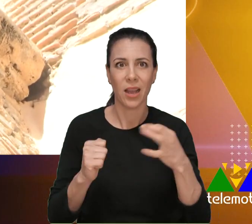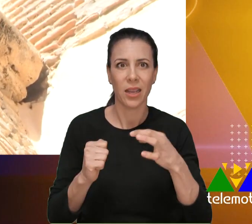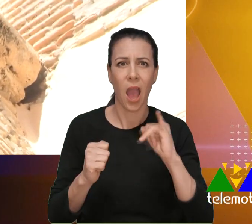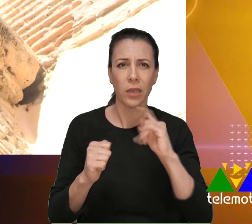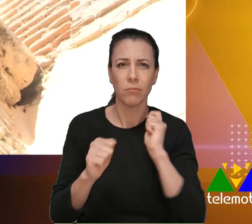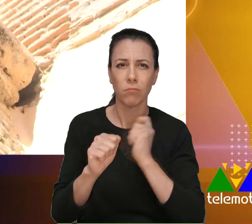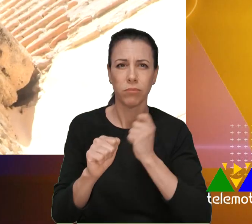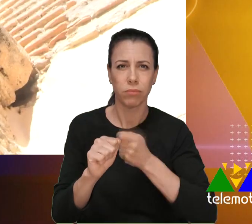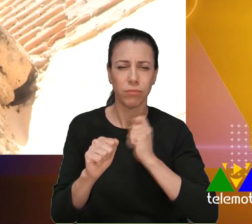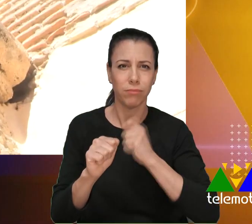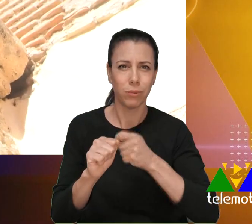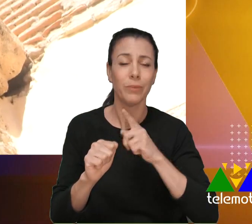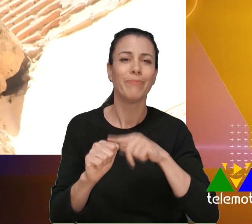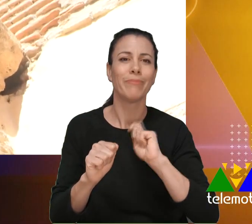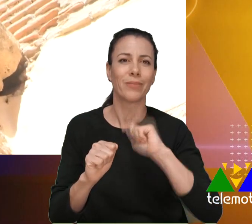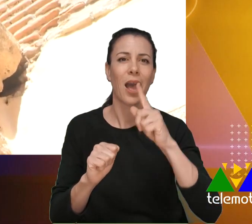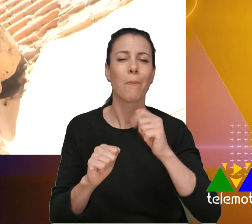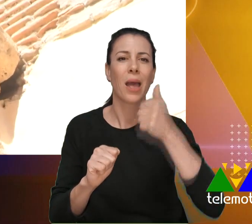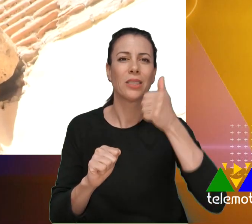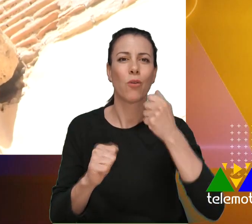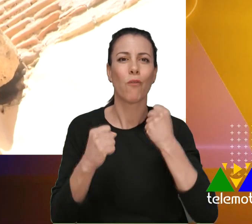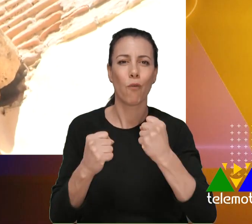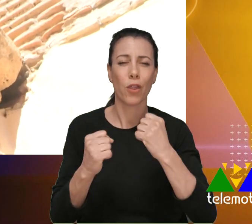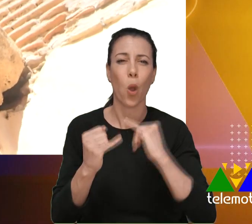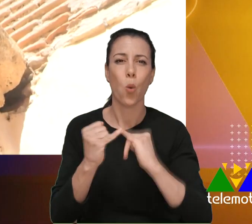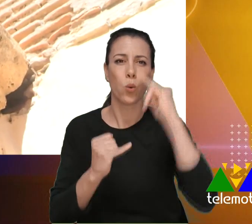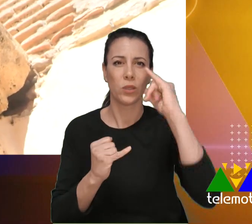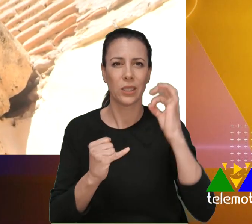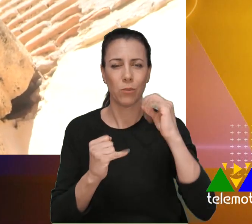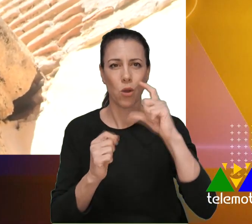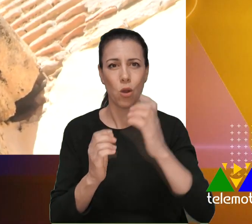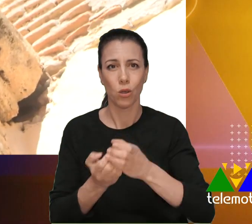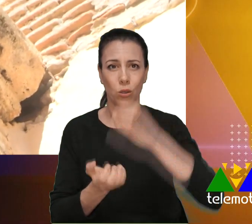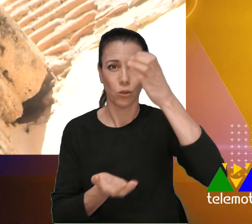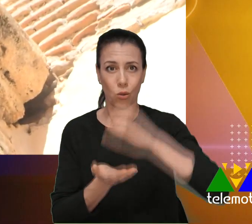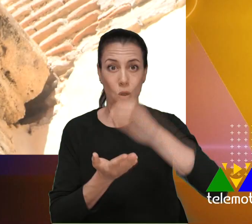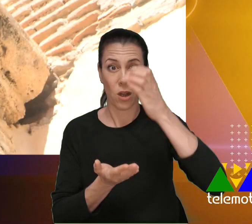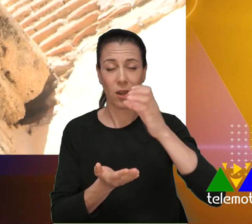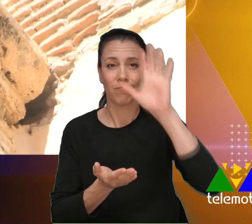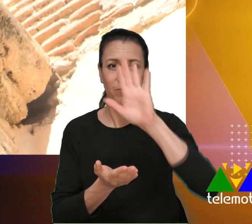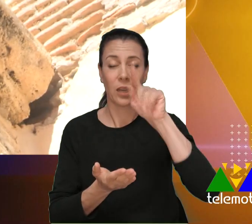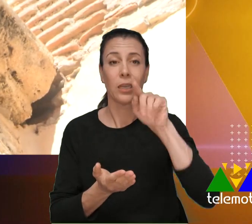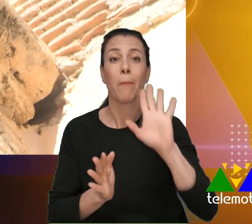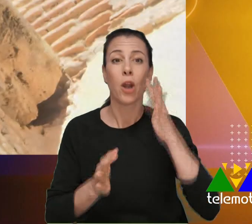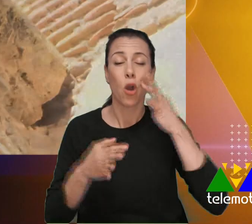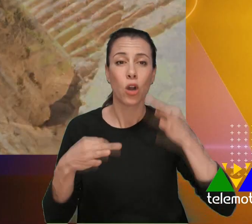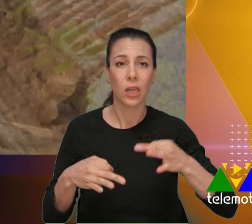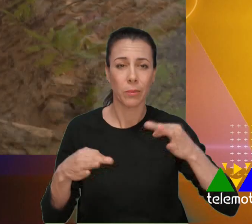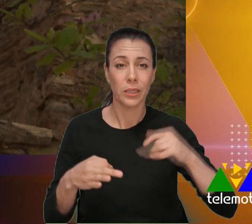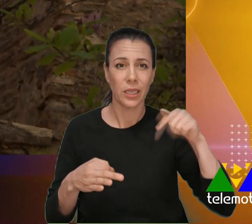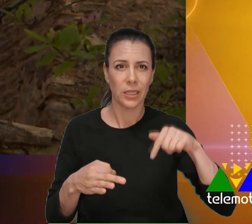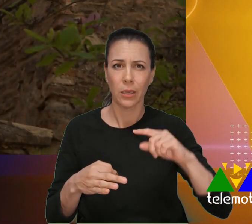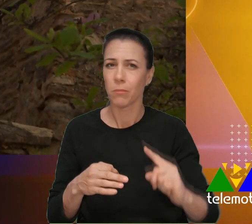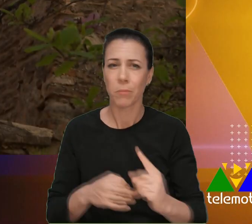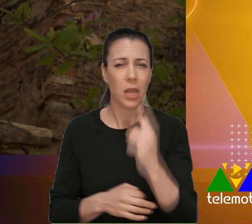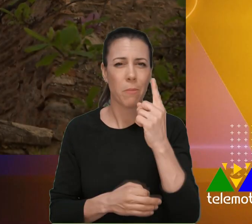talladas y le dan un poco más de fuerza al último tramo de la torre. Originariamente esta fue